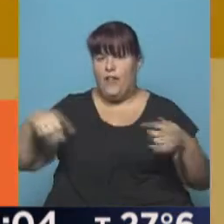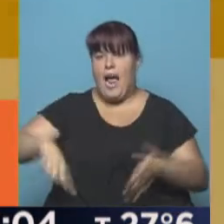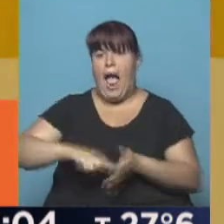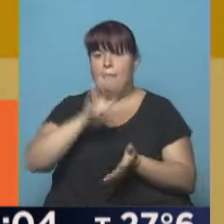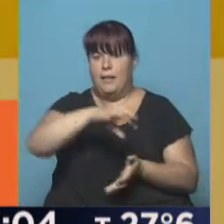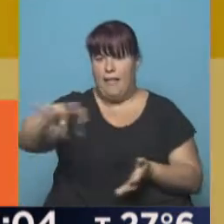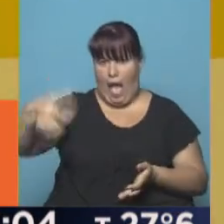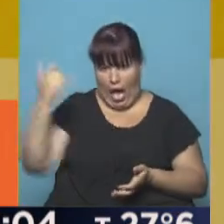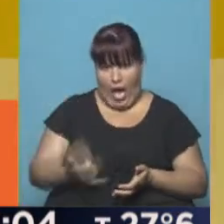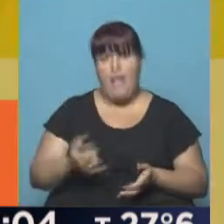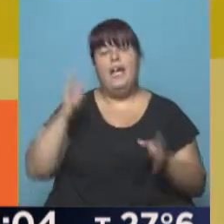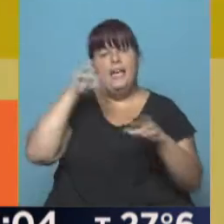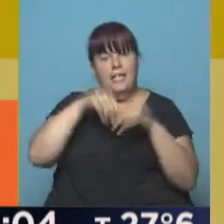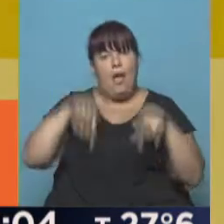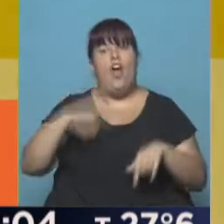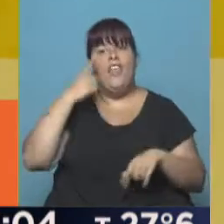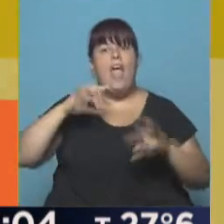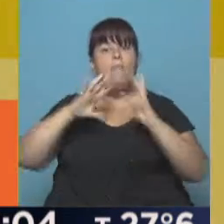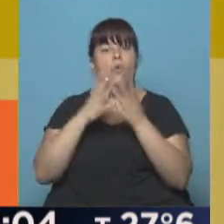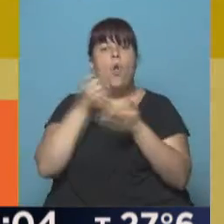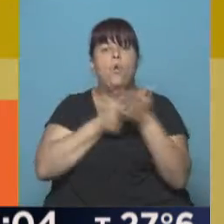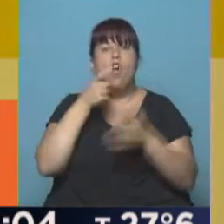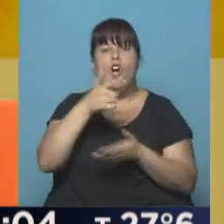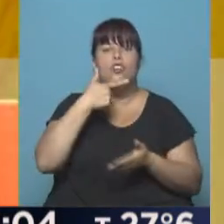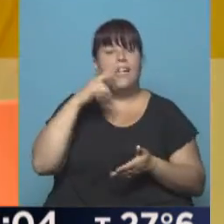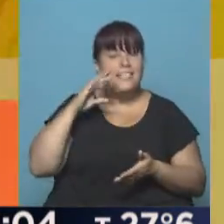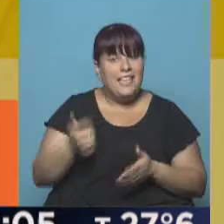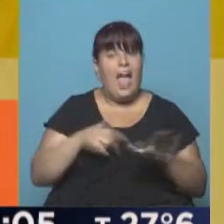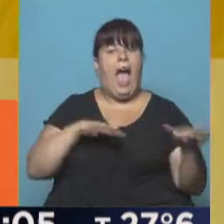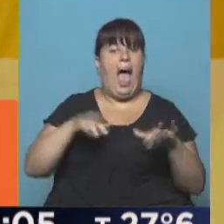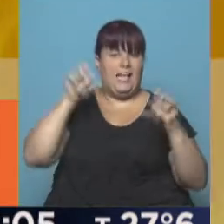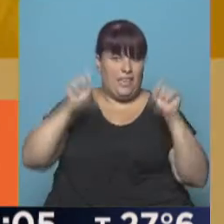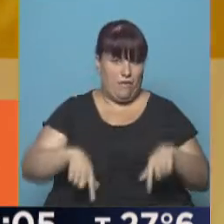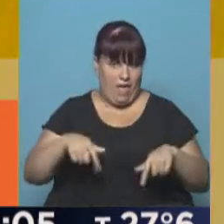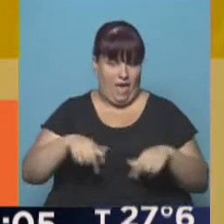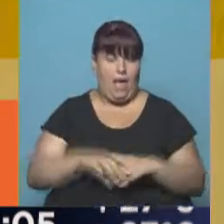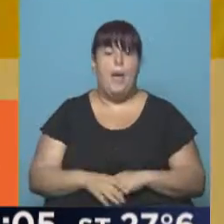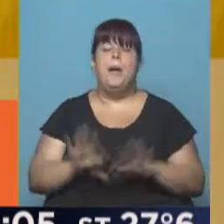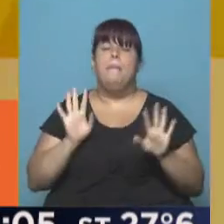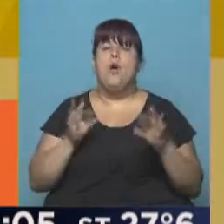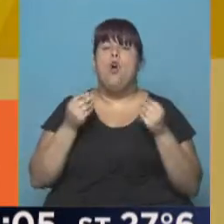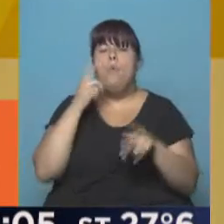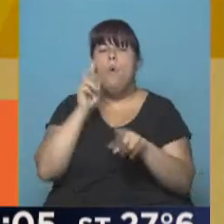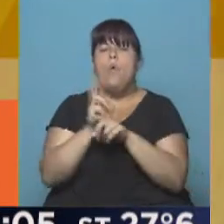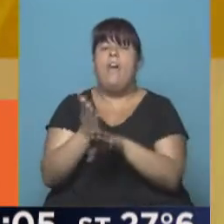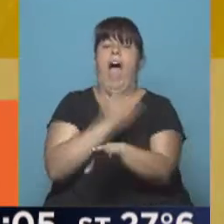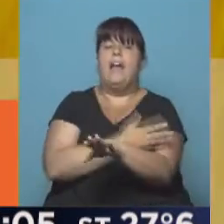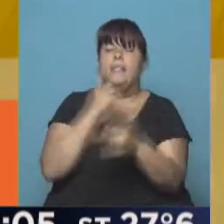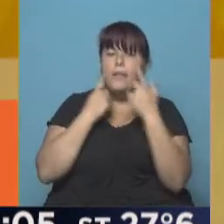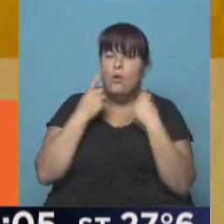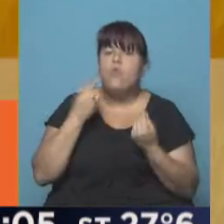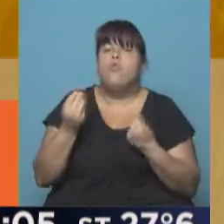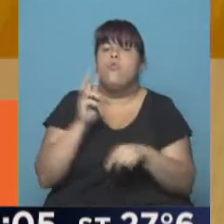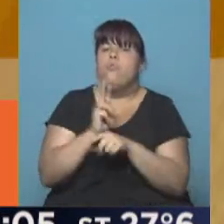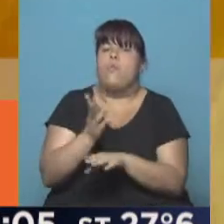Buenos Aires y forma parte en este Día Mundial de Lucha contra el SIDA de una de las actividades que se están desarrollando. Pero ¿cómo prevenir la enfermedad?